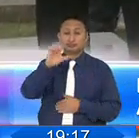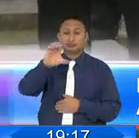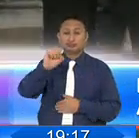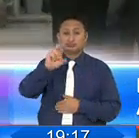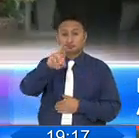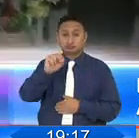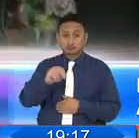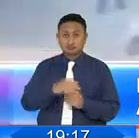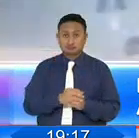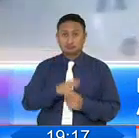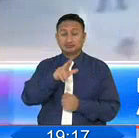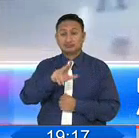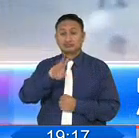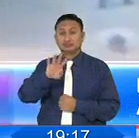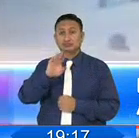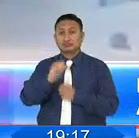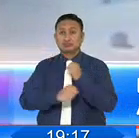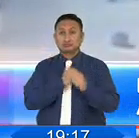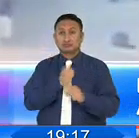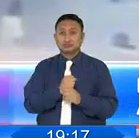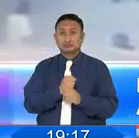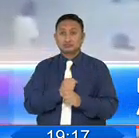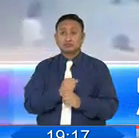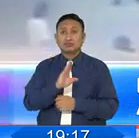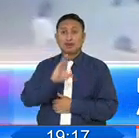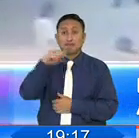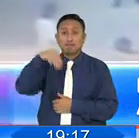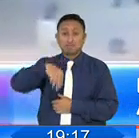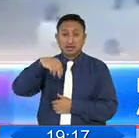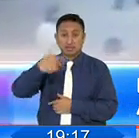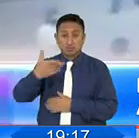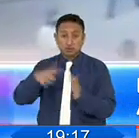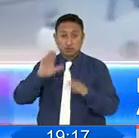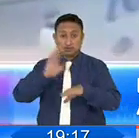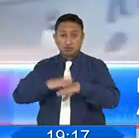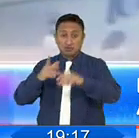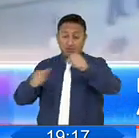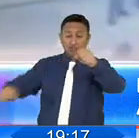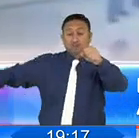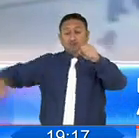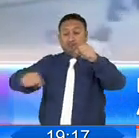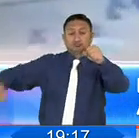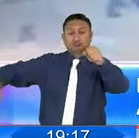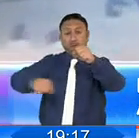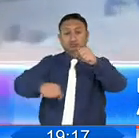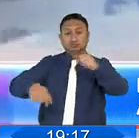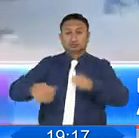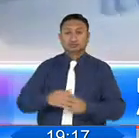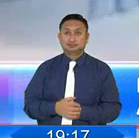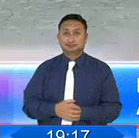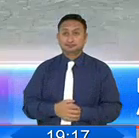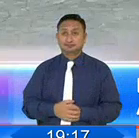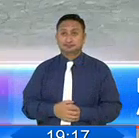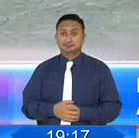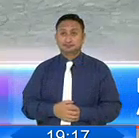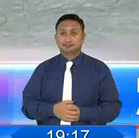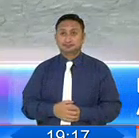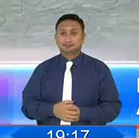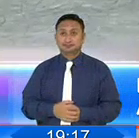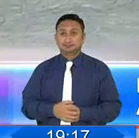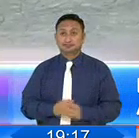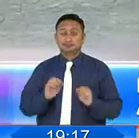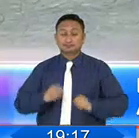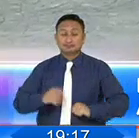34 años, quien falleció el martes tras recibir dos puñaladas mientras estaba en el ejercicio de sus funciones, controlando las